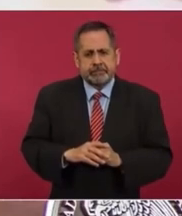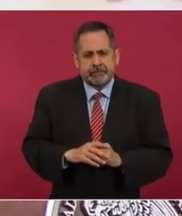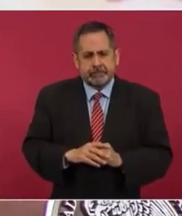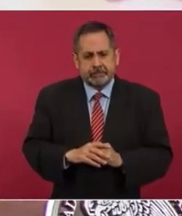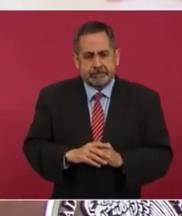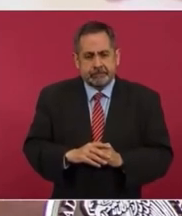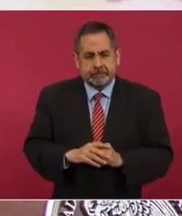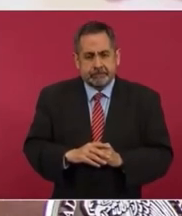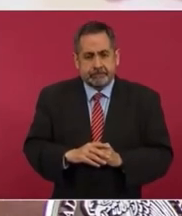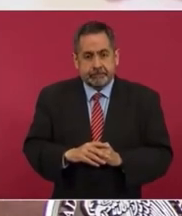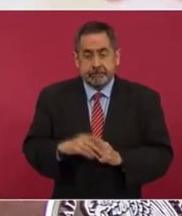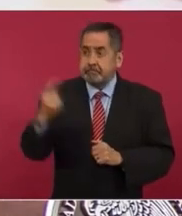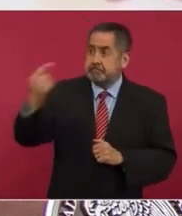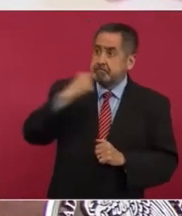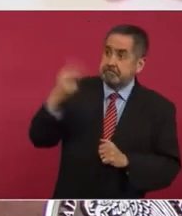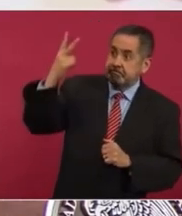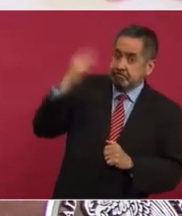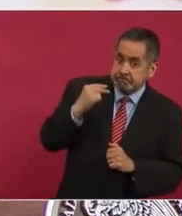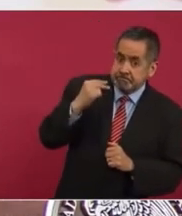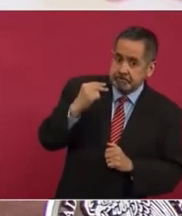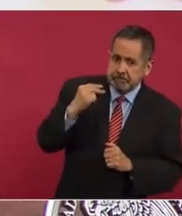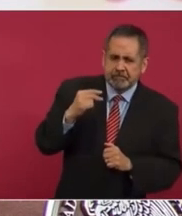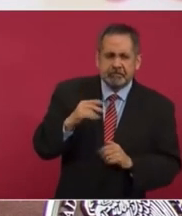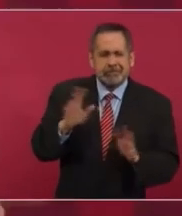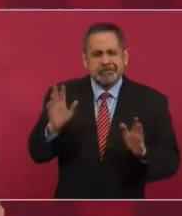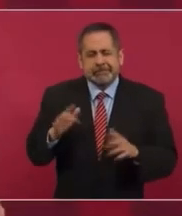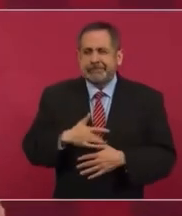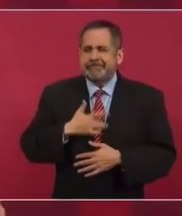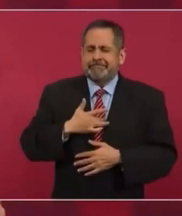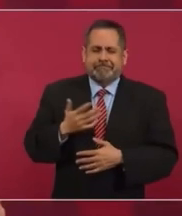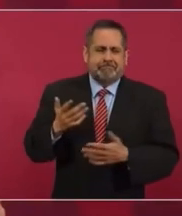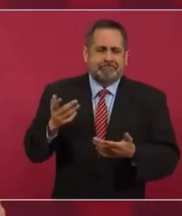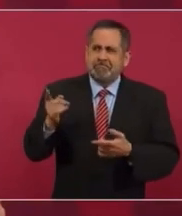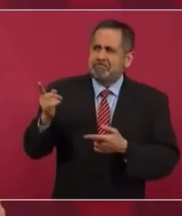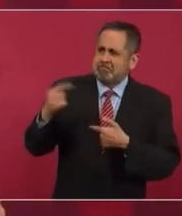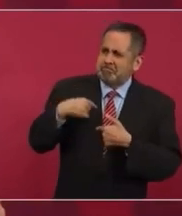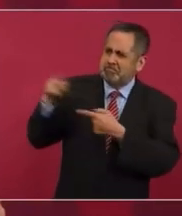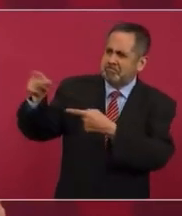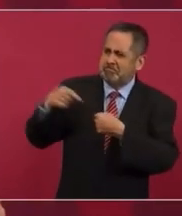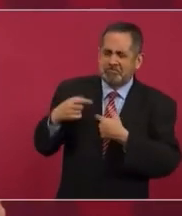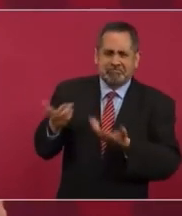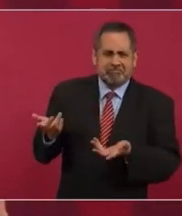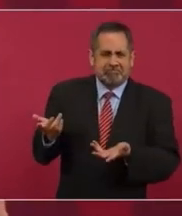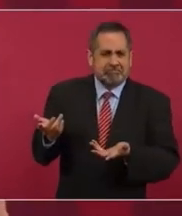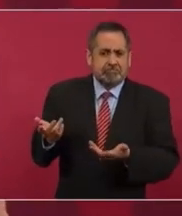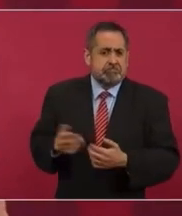A partir de que no hubo respuesta, pues no sentimos que